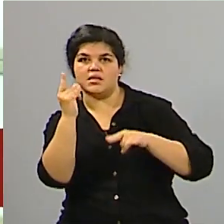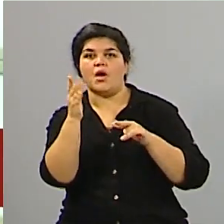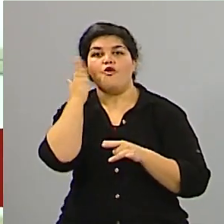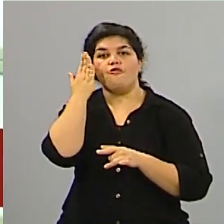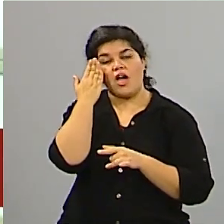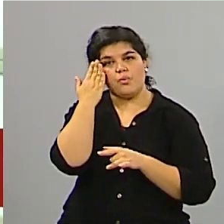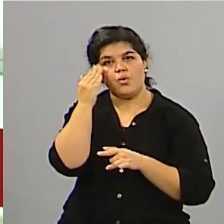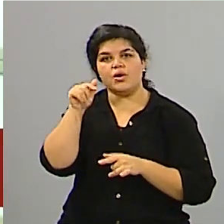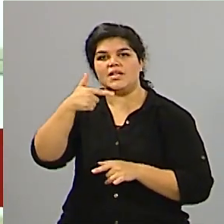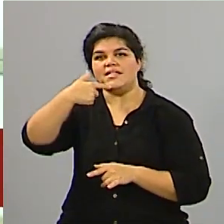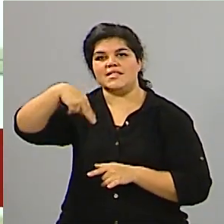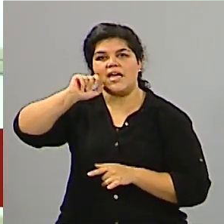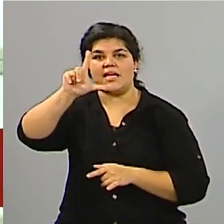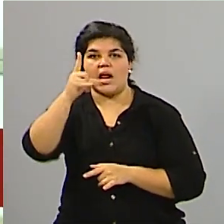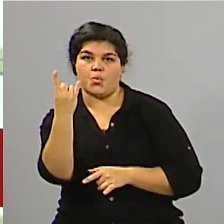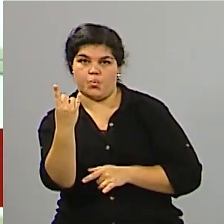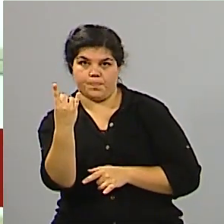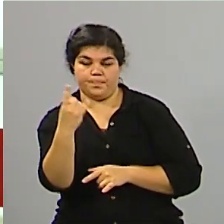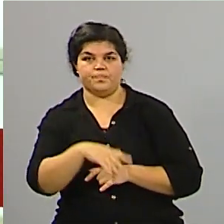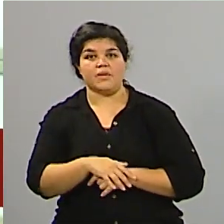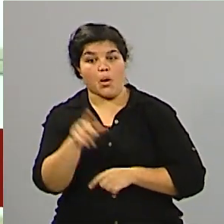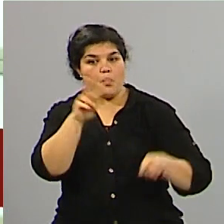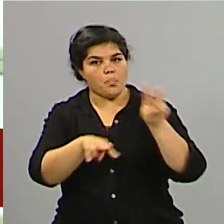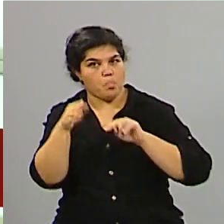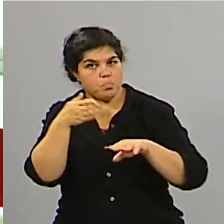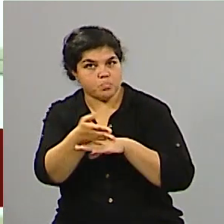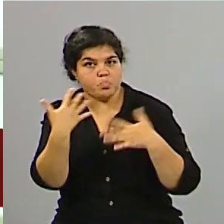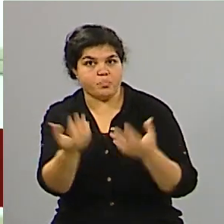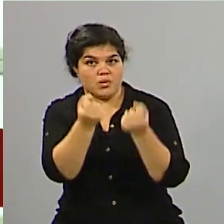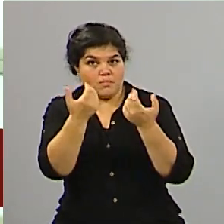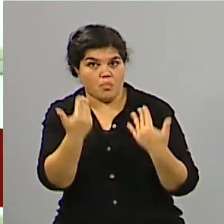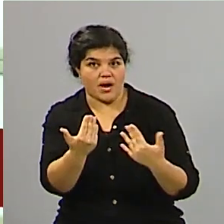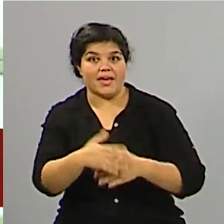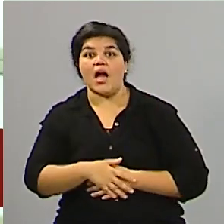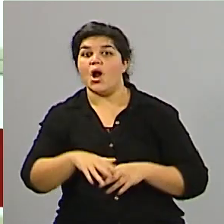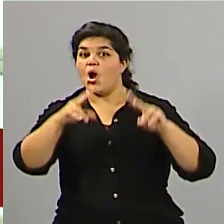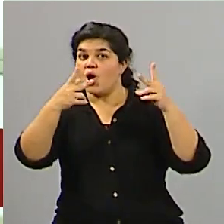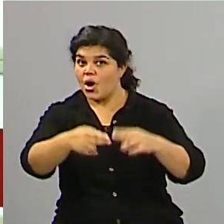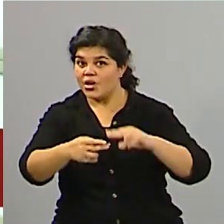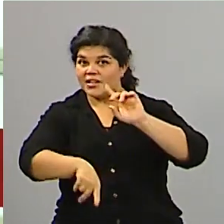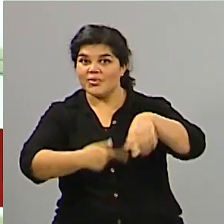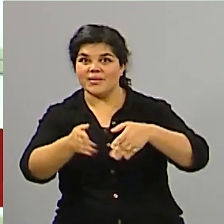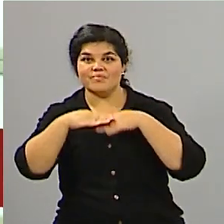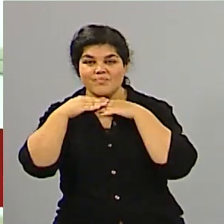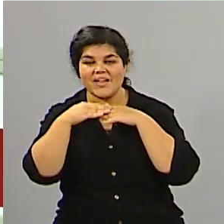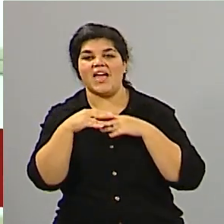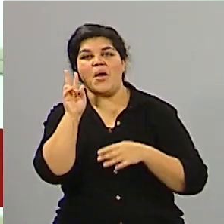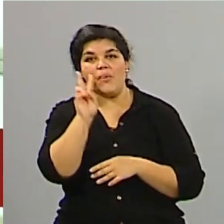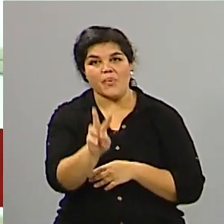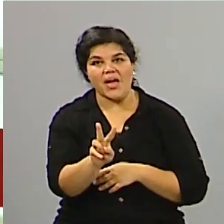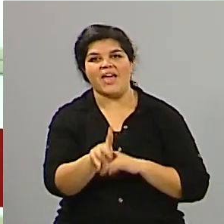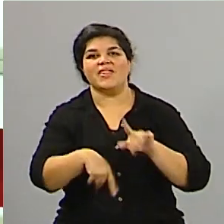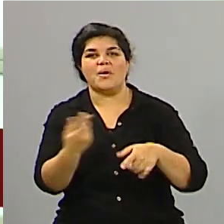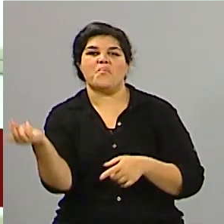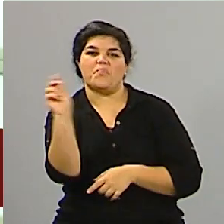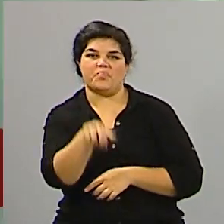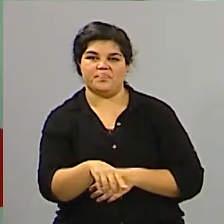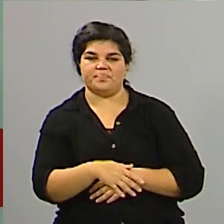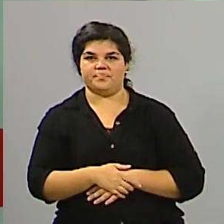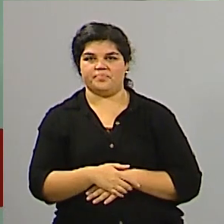nos buscan como @señalutv, en Instagram como Unidiversidad y en Facebook como Señal U. Nos vamos a